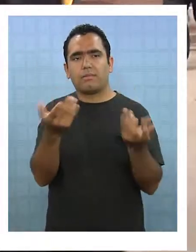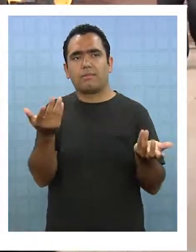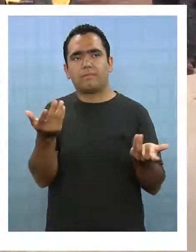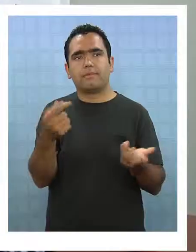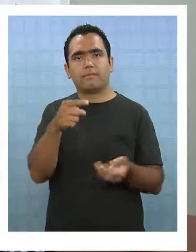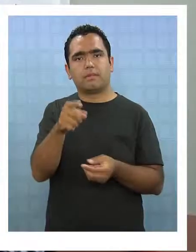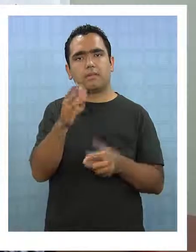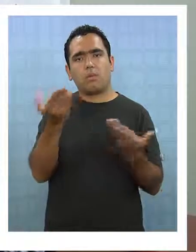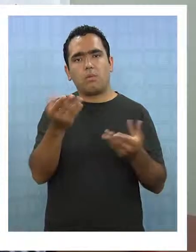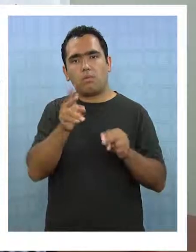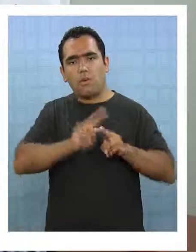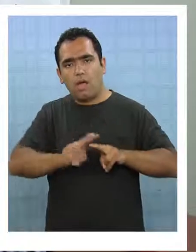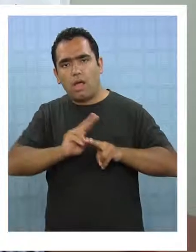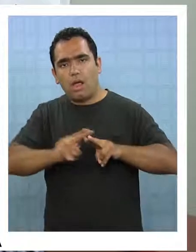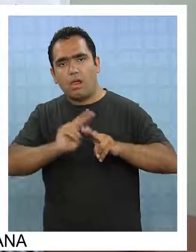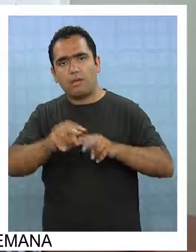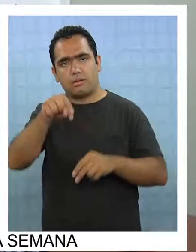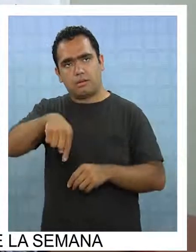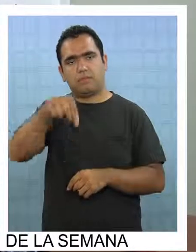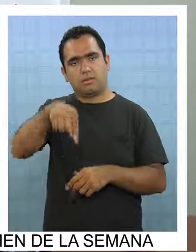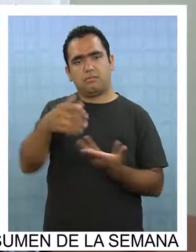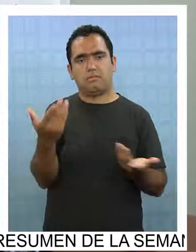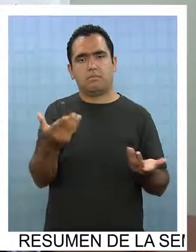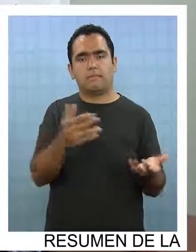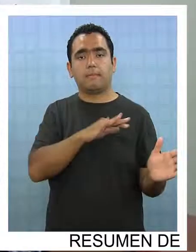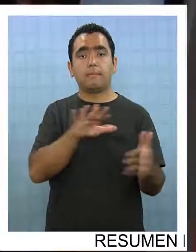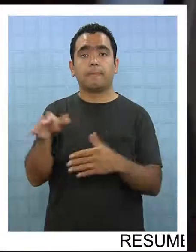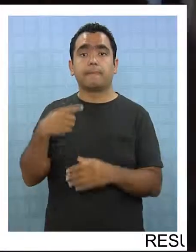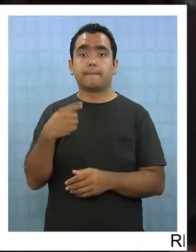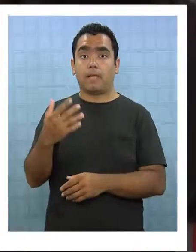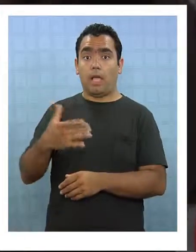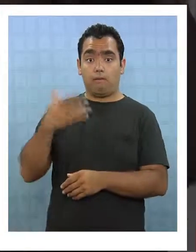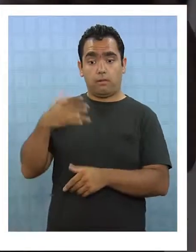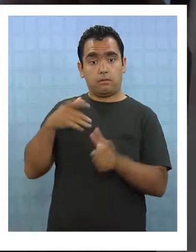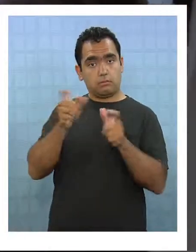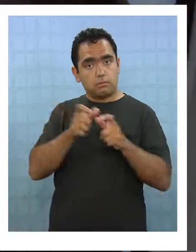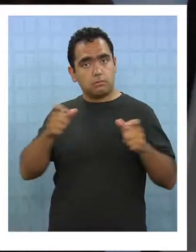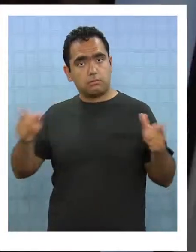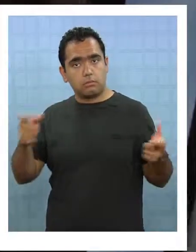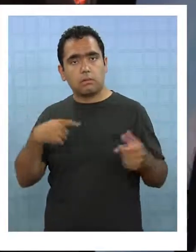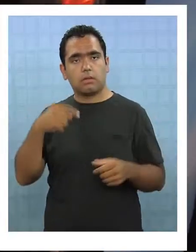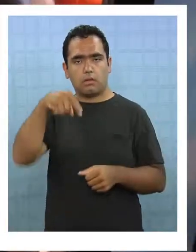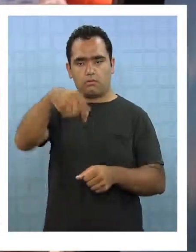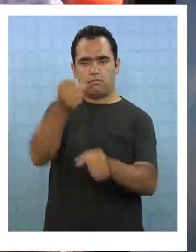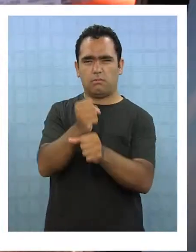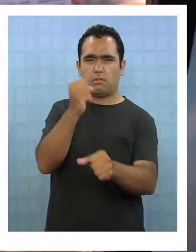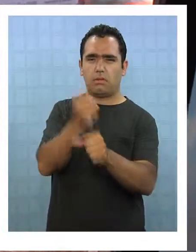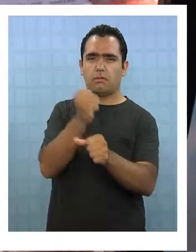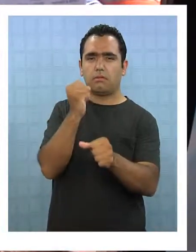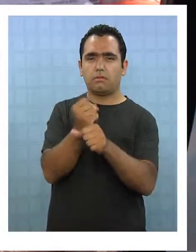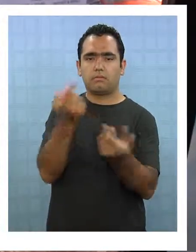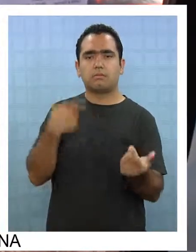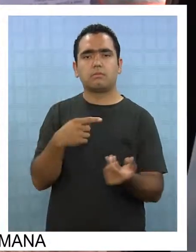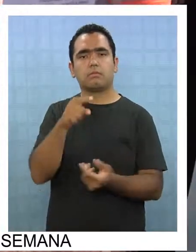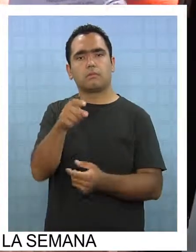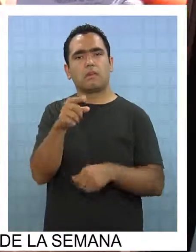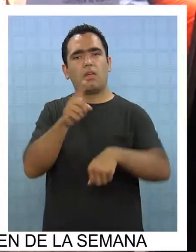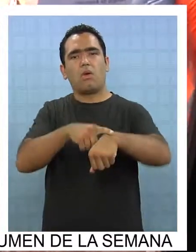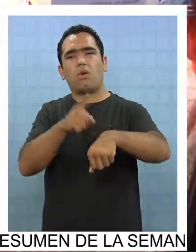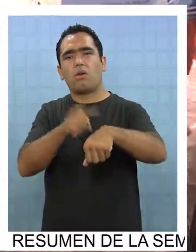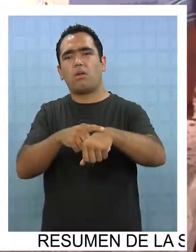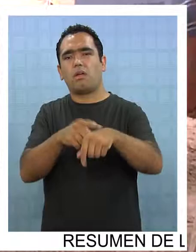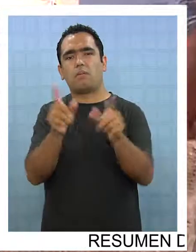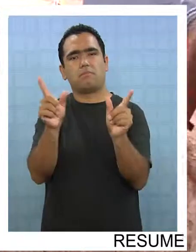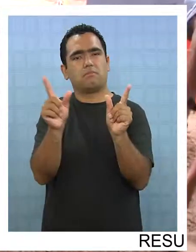los arreglos que se están haciendo aquí en el sector. Los afectados desean que estos trabajos se realicen en horas con